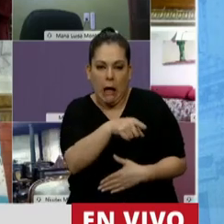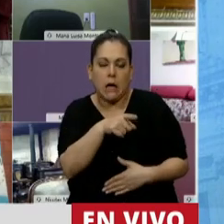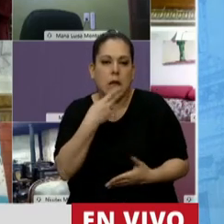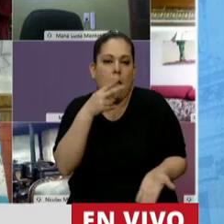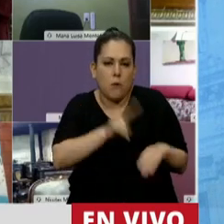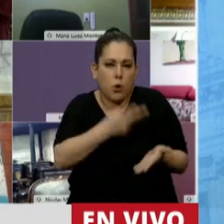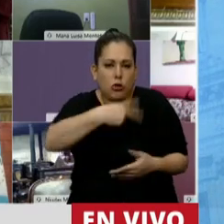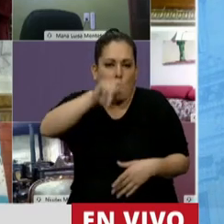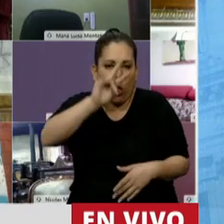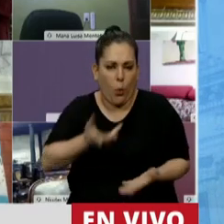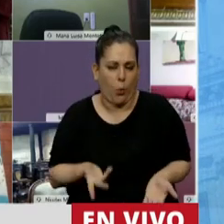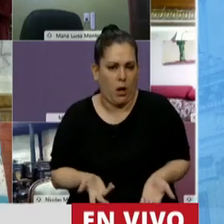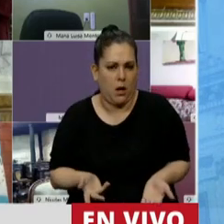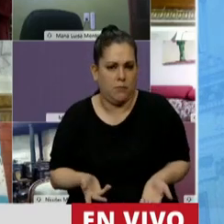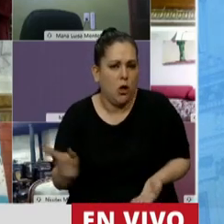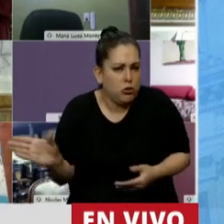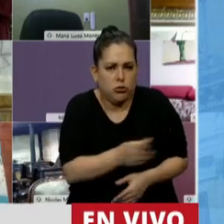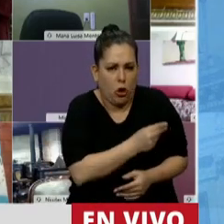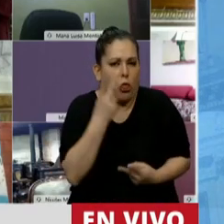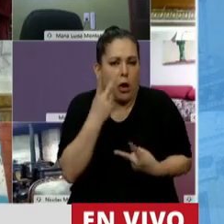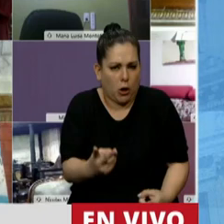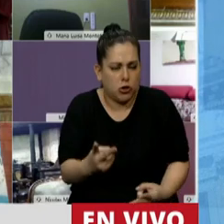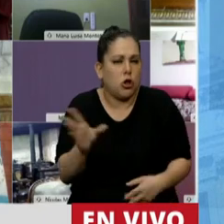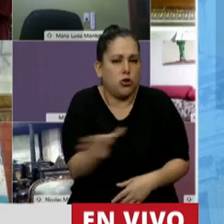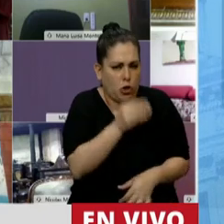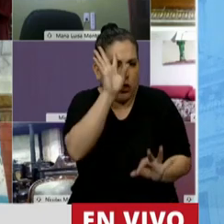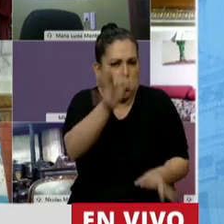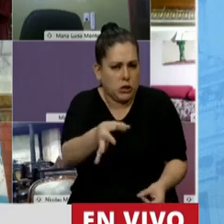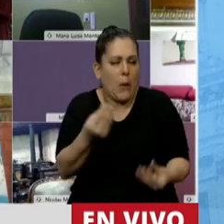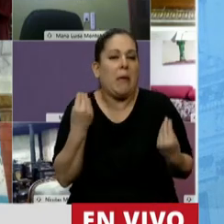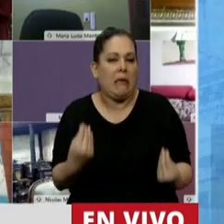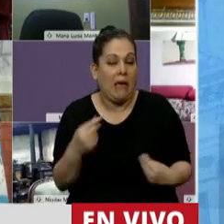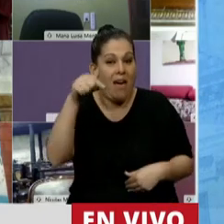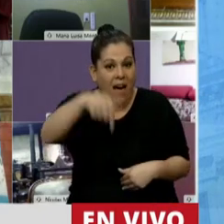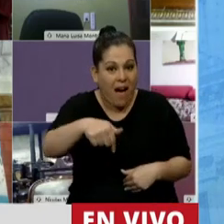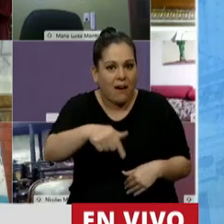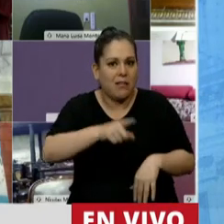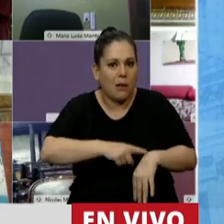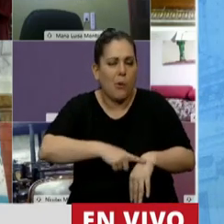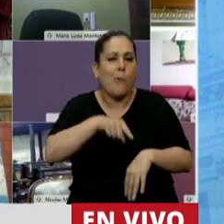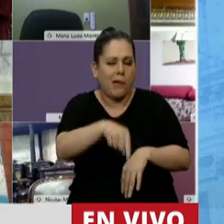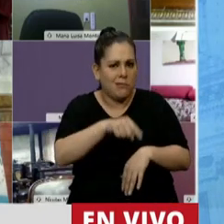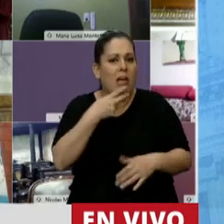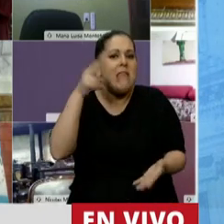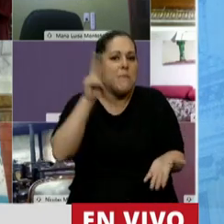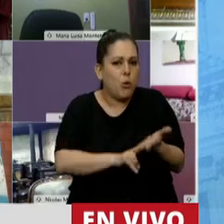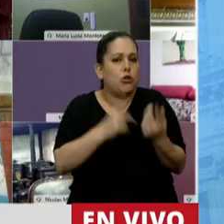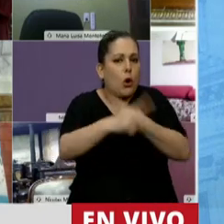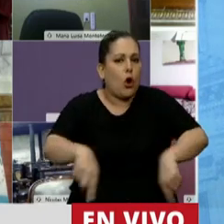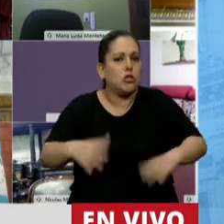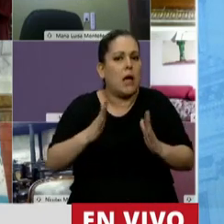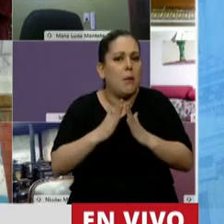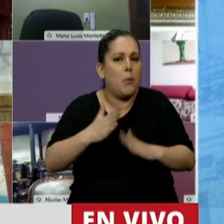doble imposición que hay. Todos han reconocido, todos saben que acá hay una superposición con el impuesto a los bienes